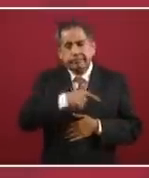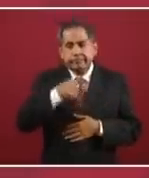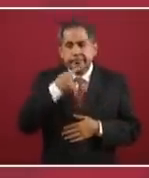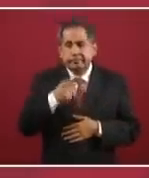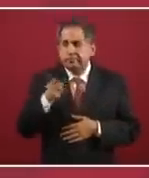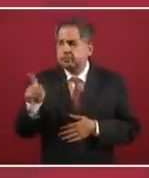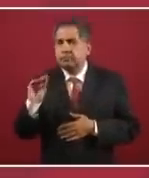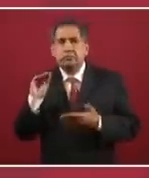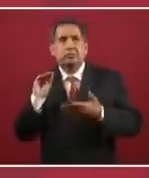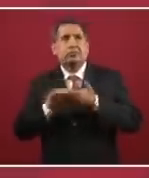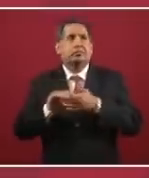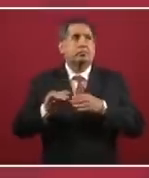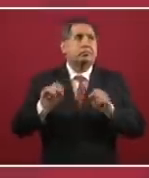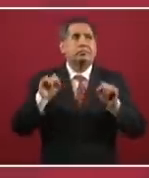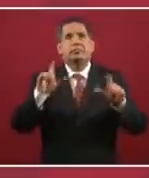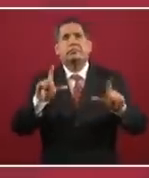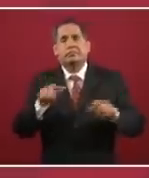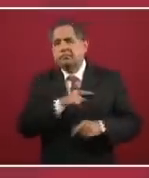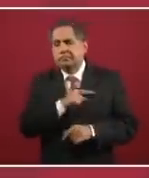a poner